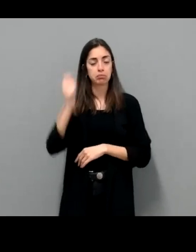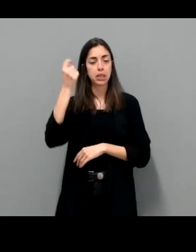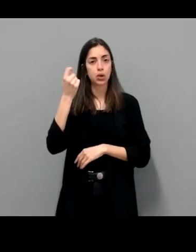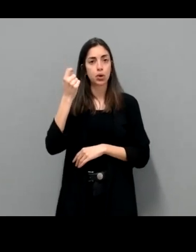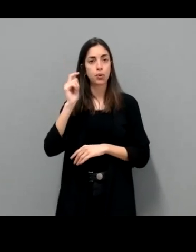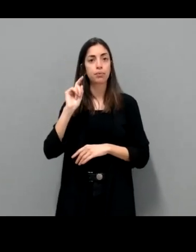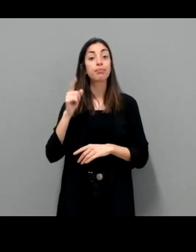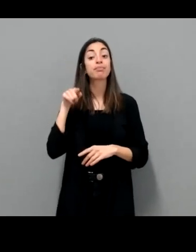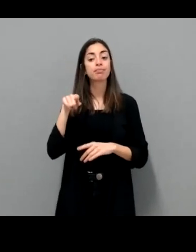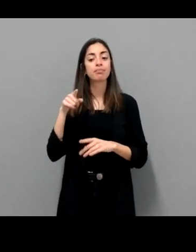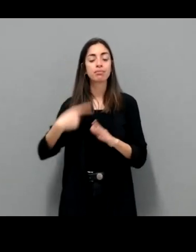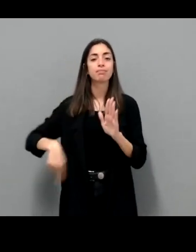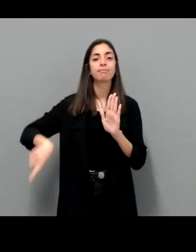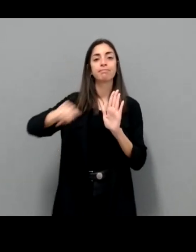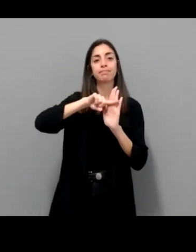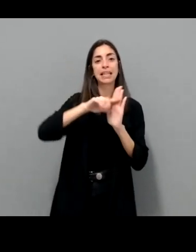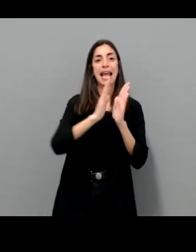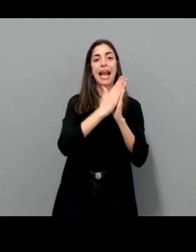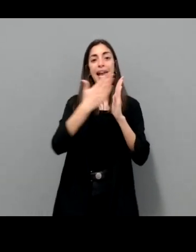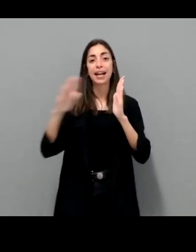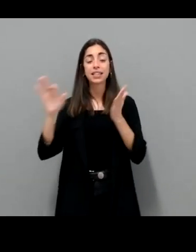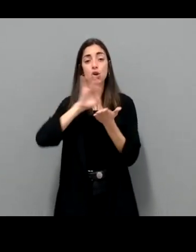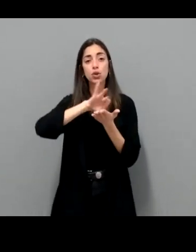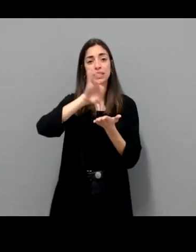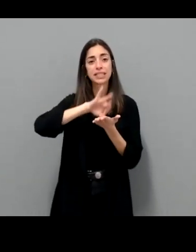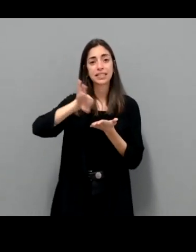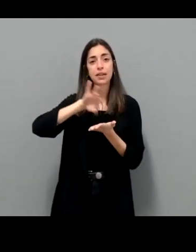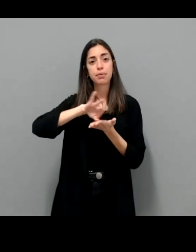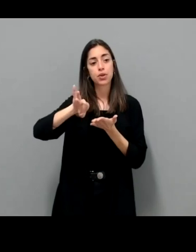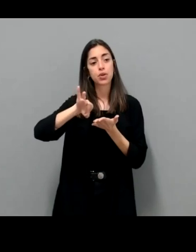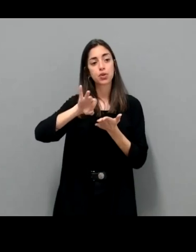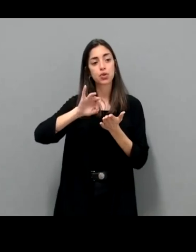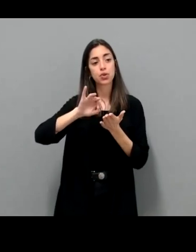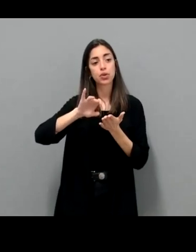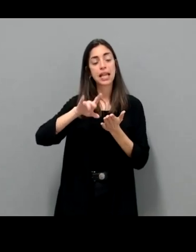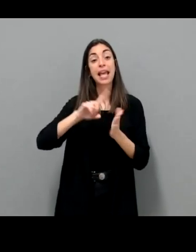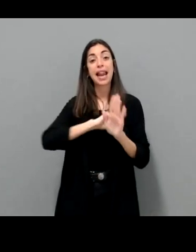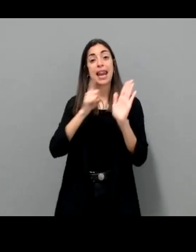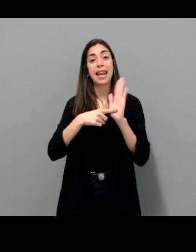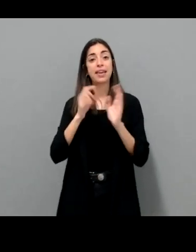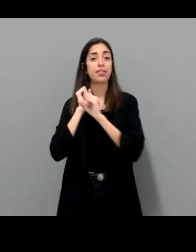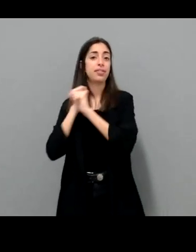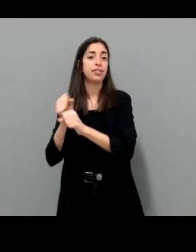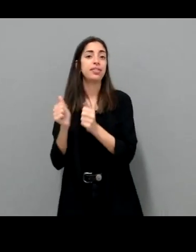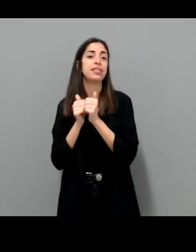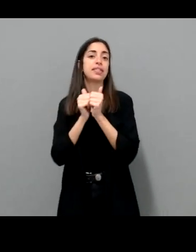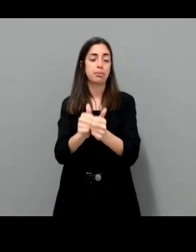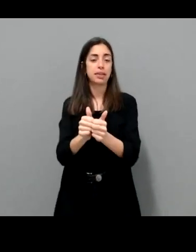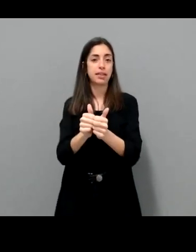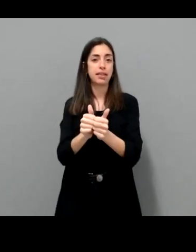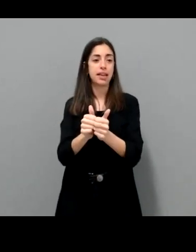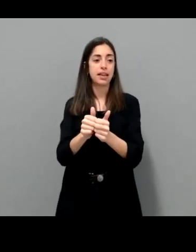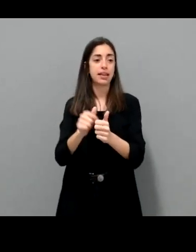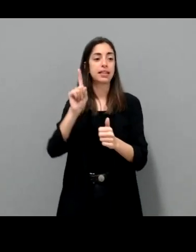incluya esta figura en el catálogo de servicios de la futura reforma de la Ley de Dependencia, eliminando además